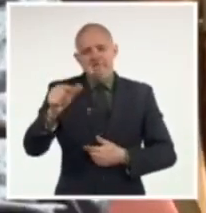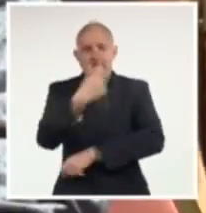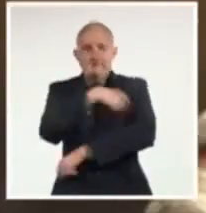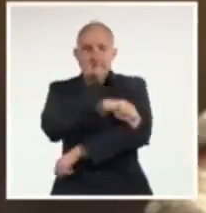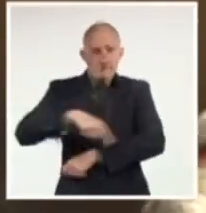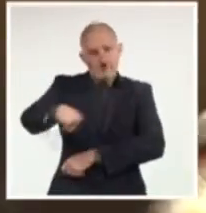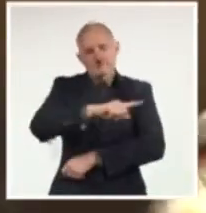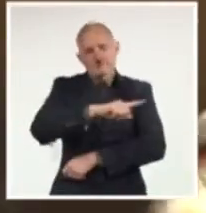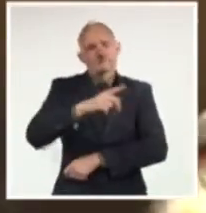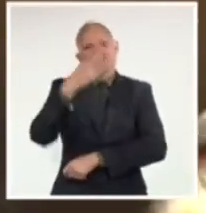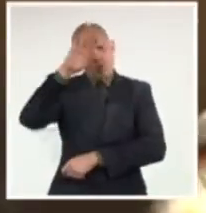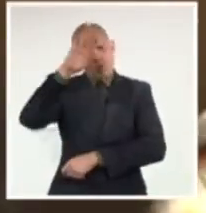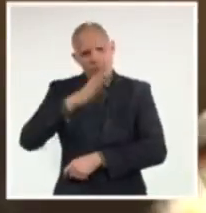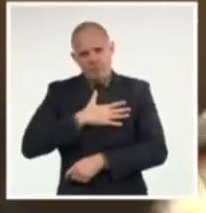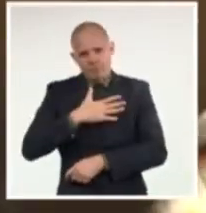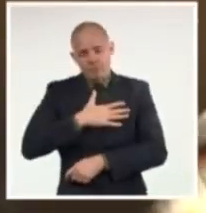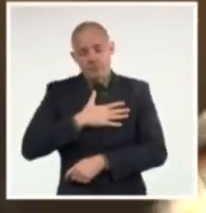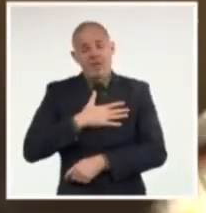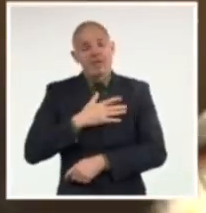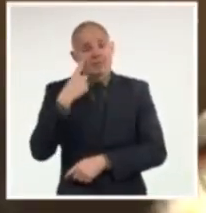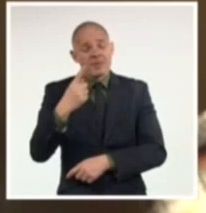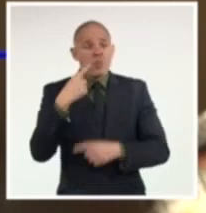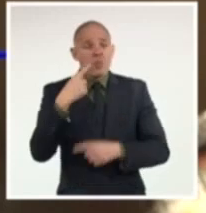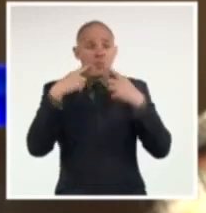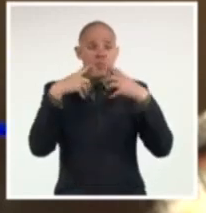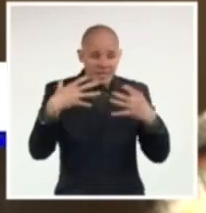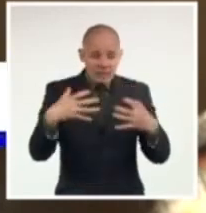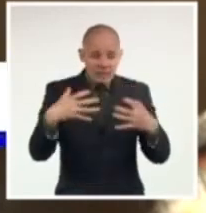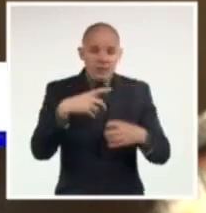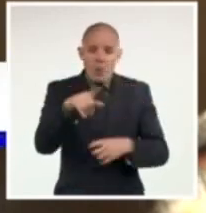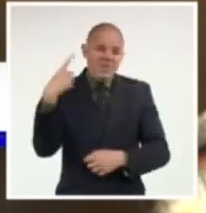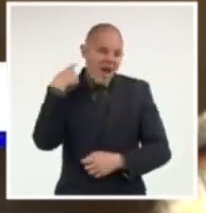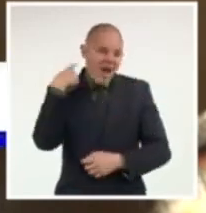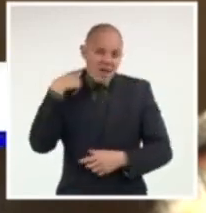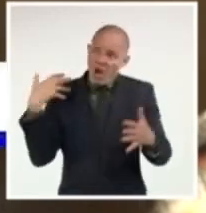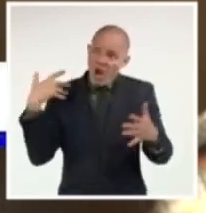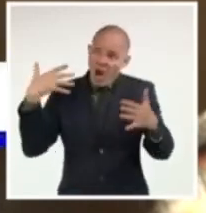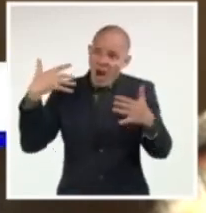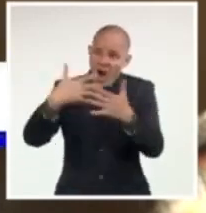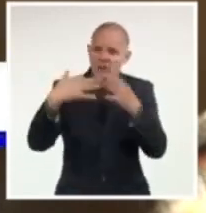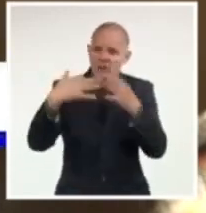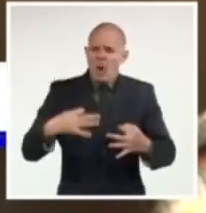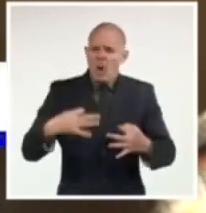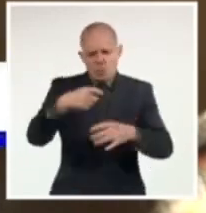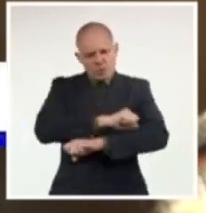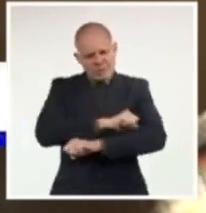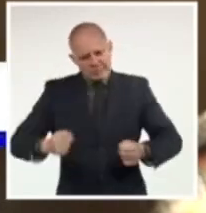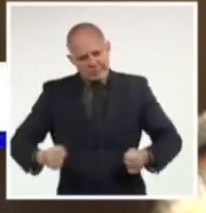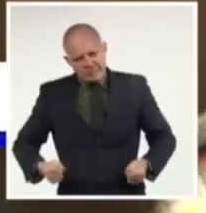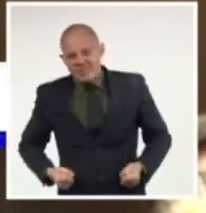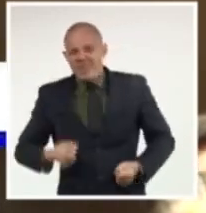revolución. Qué importante que ustedes, tantos años después y después de